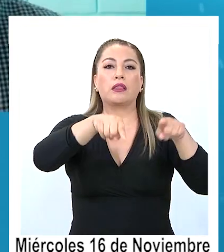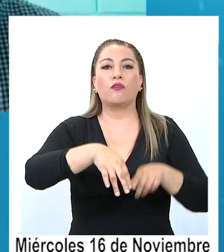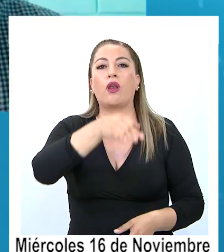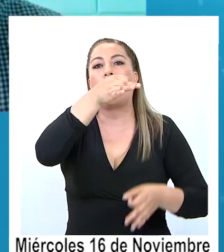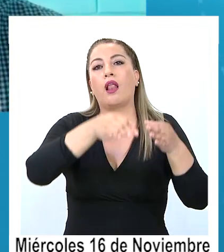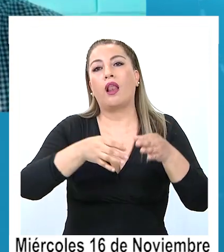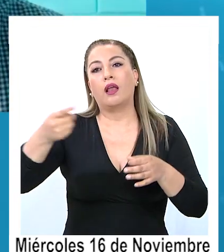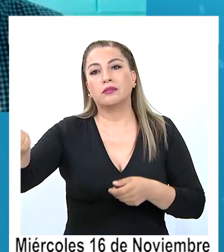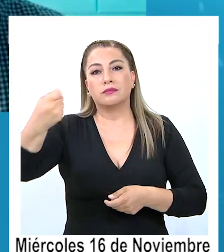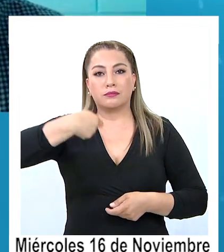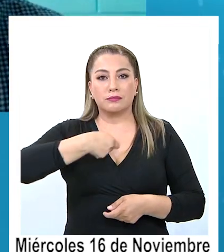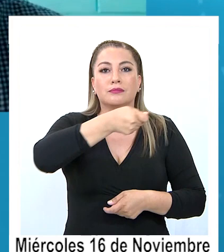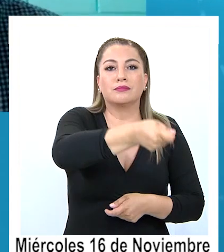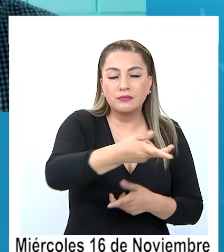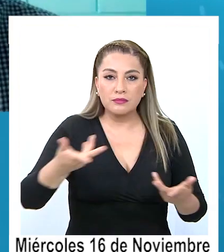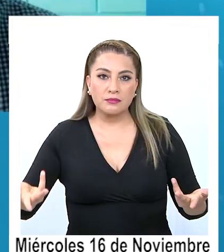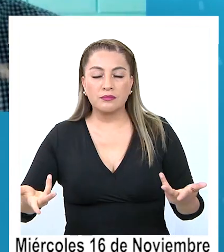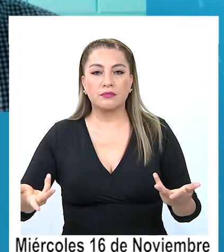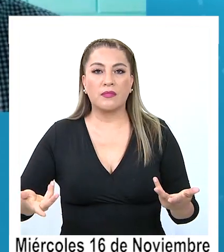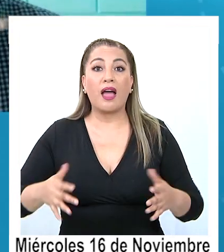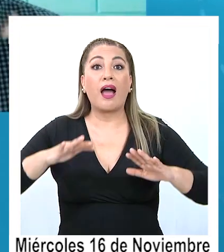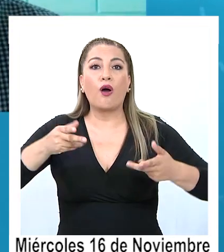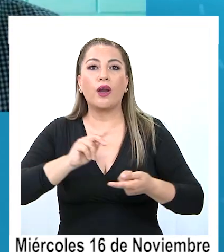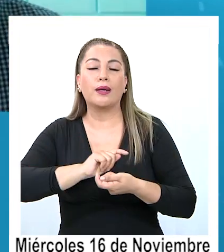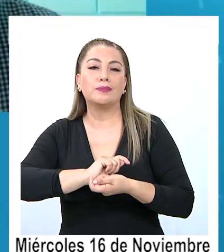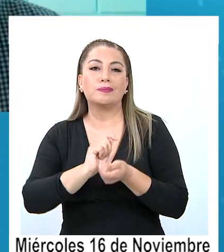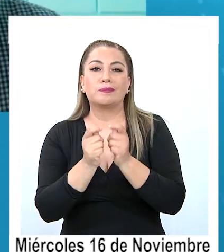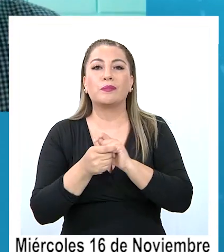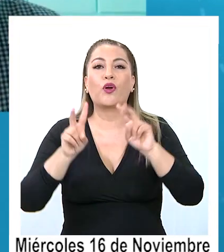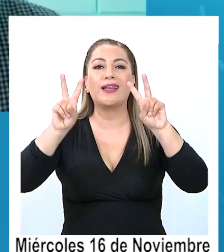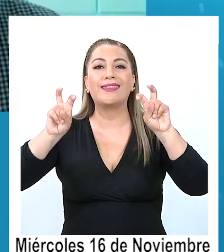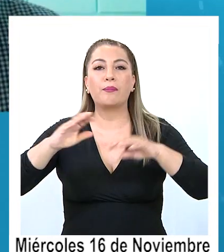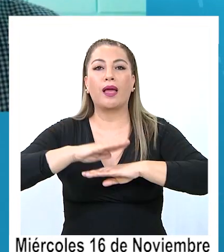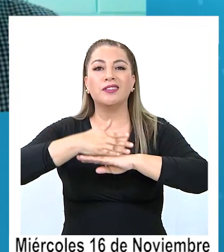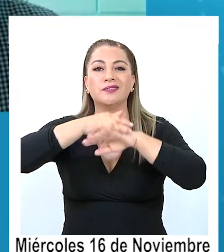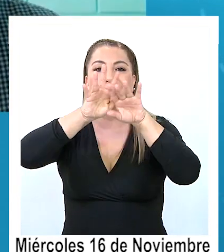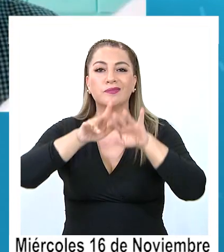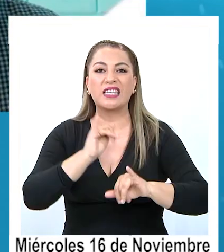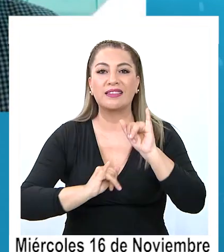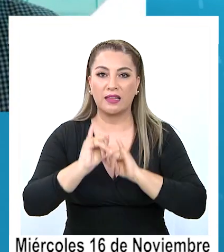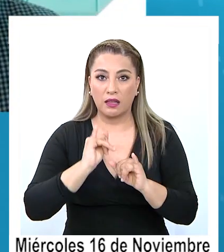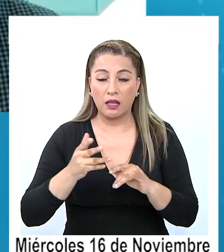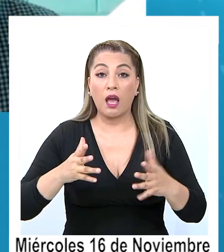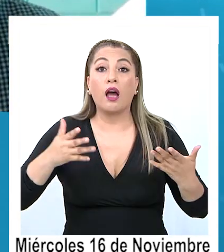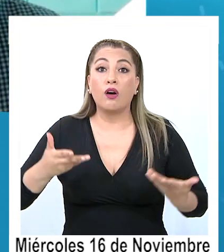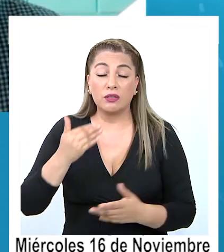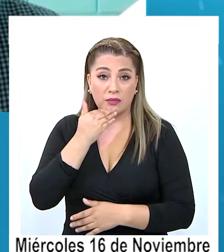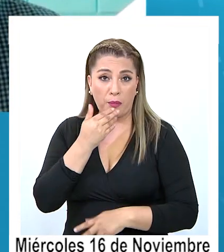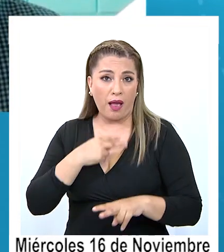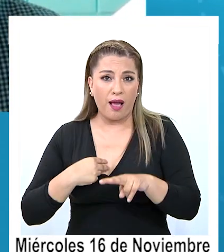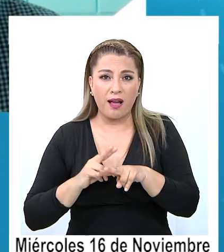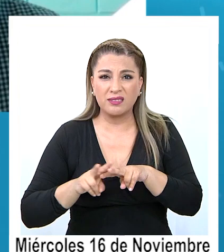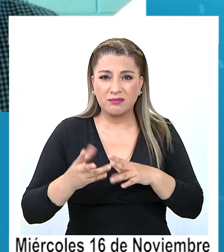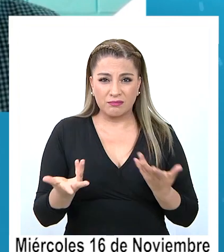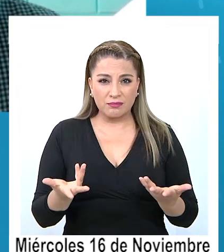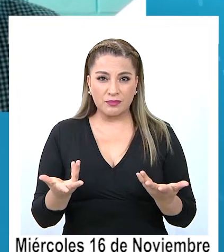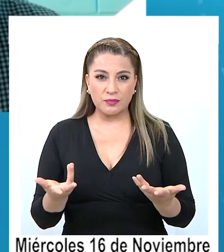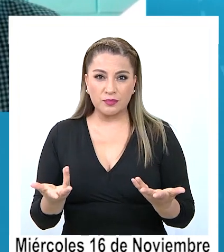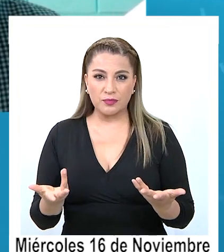¿cierto? Entonces ha mejorado hoy día con todo el tema informático, pero lo que busca, además hoy día, es